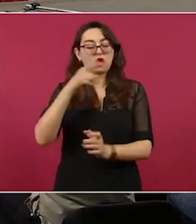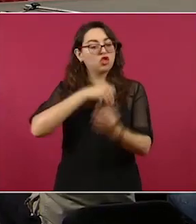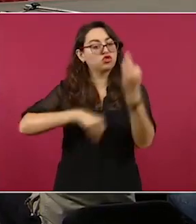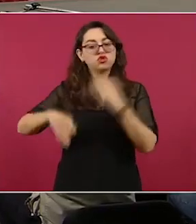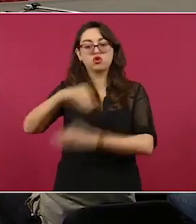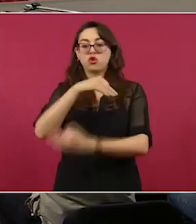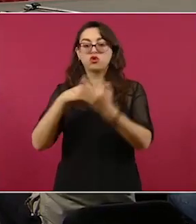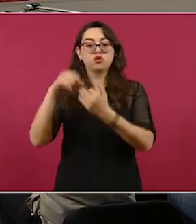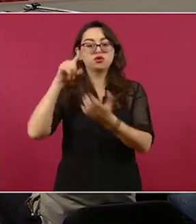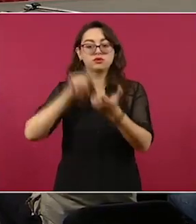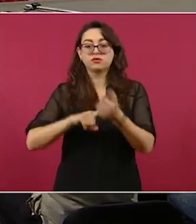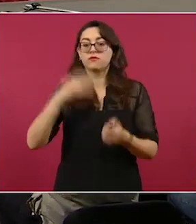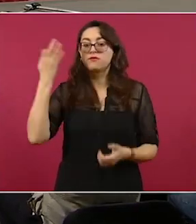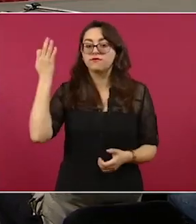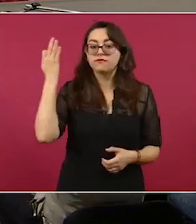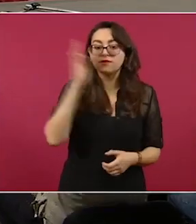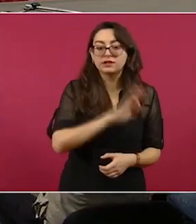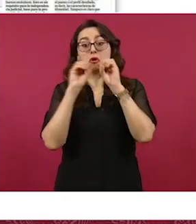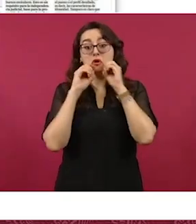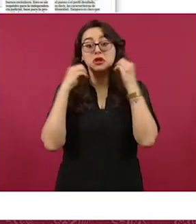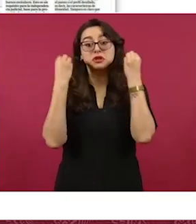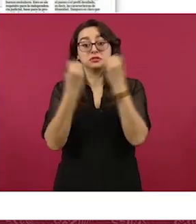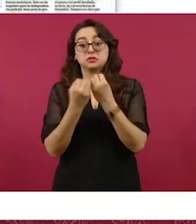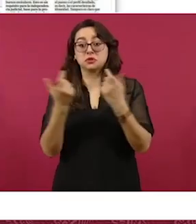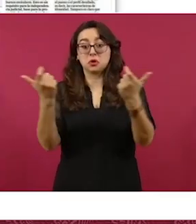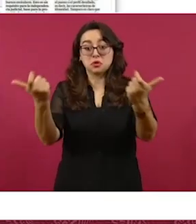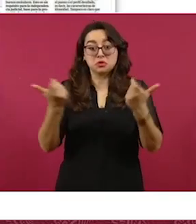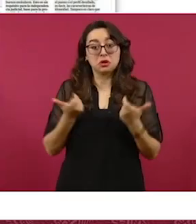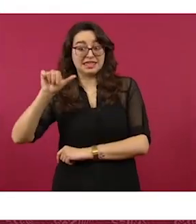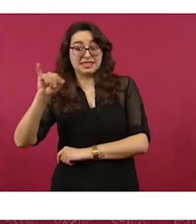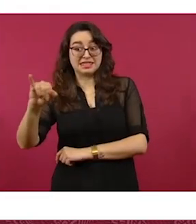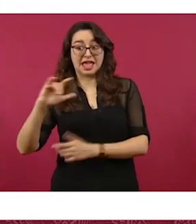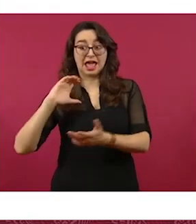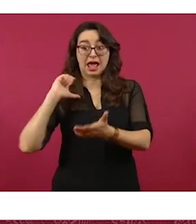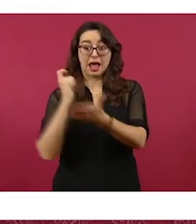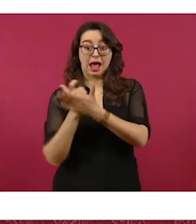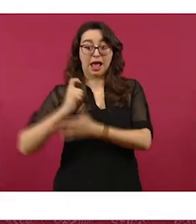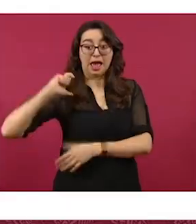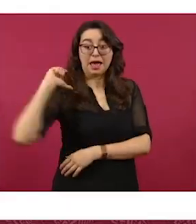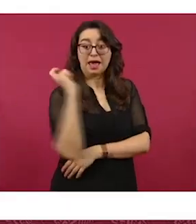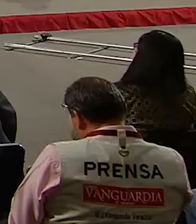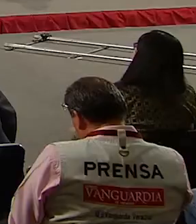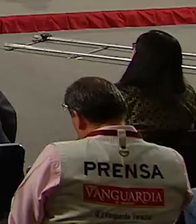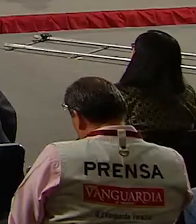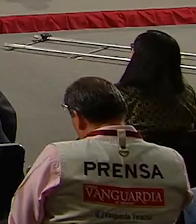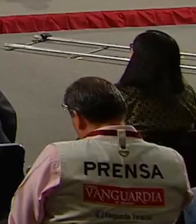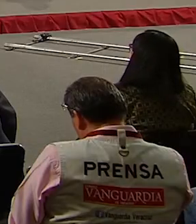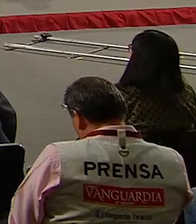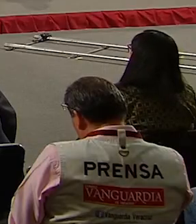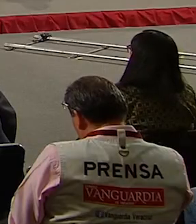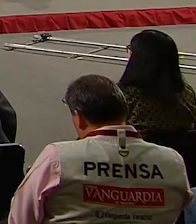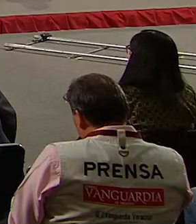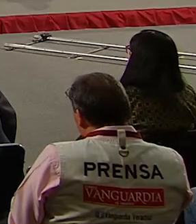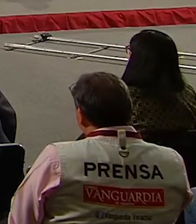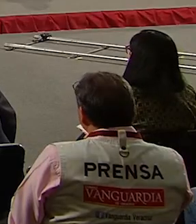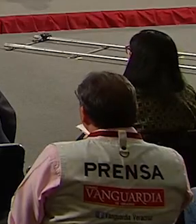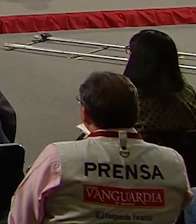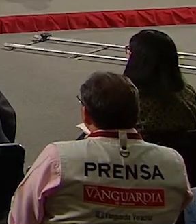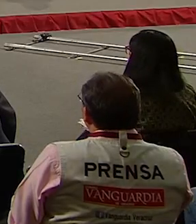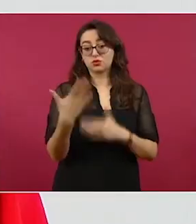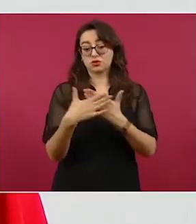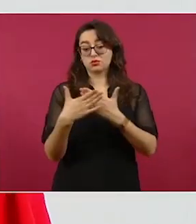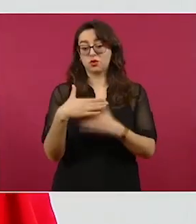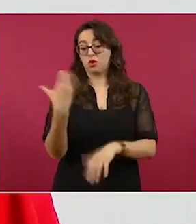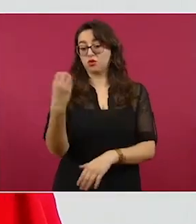de plano en el Día Mundial de la libertad de prensa la presidencia de México acusó de intervencionistas a las organizaciones defensoras de la libertad